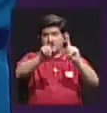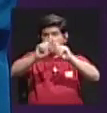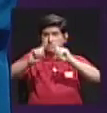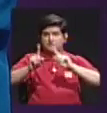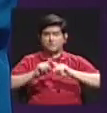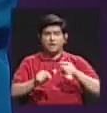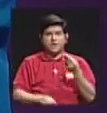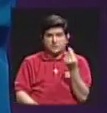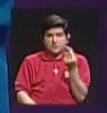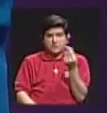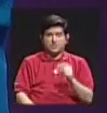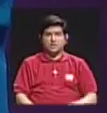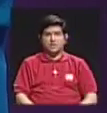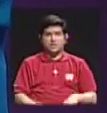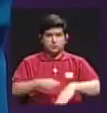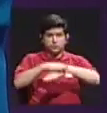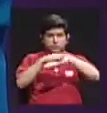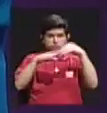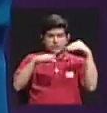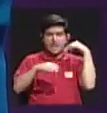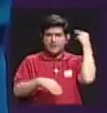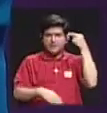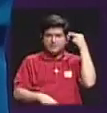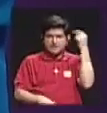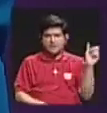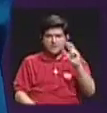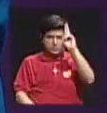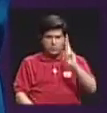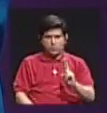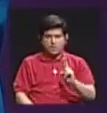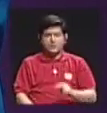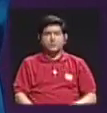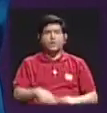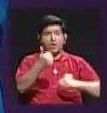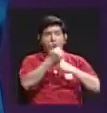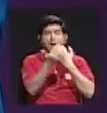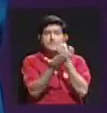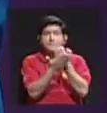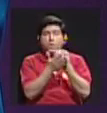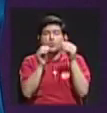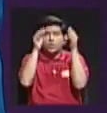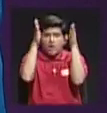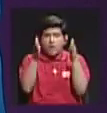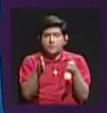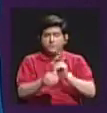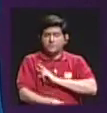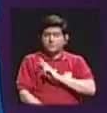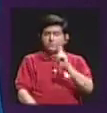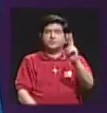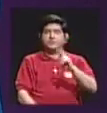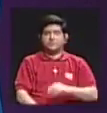cantidad de dineros que salen del Estado costarricense. Se subsidian a los profesores de